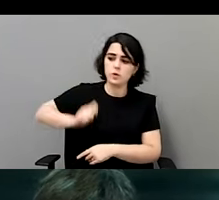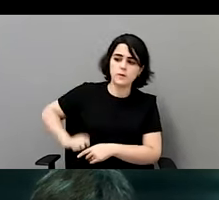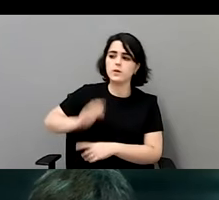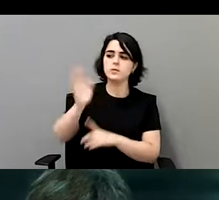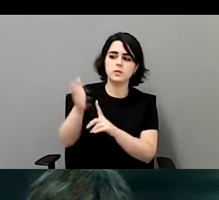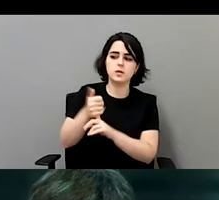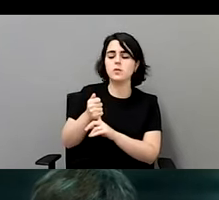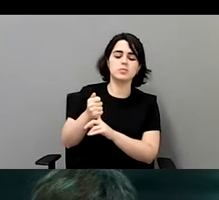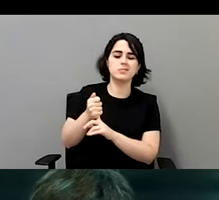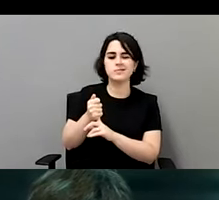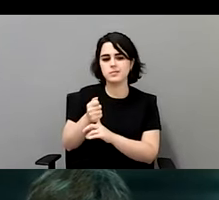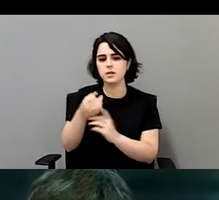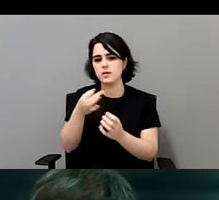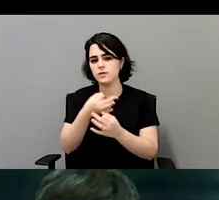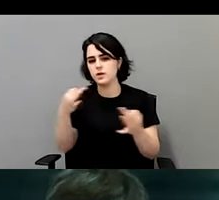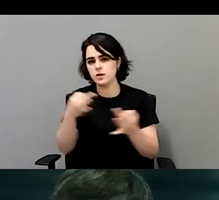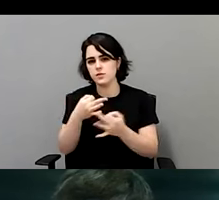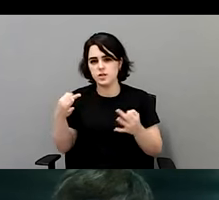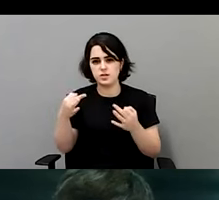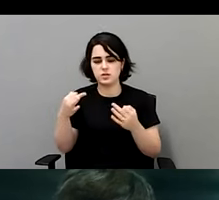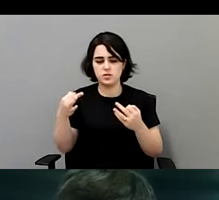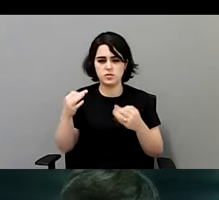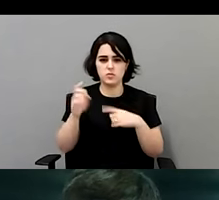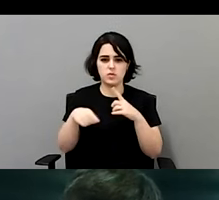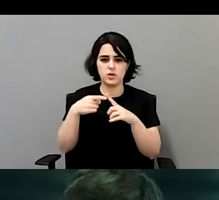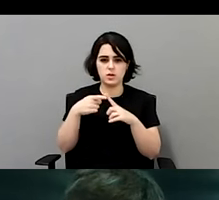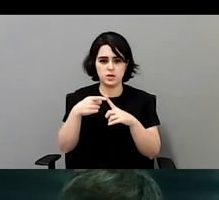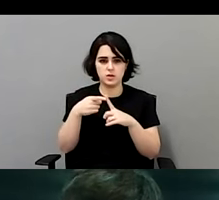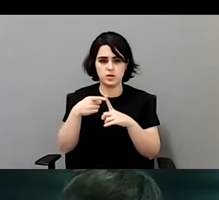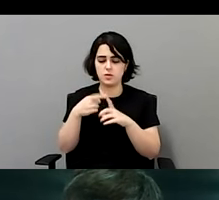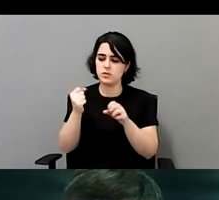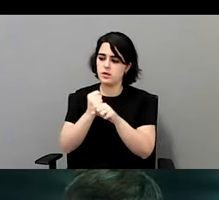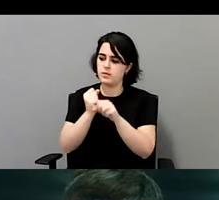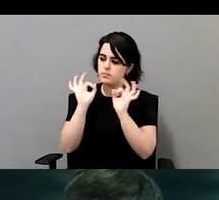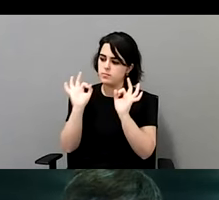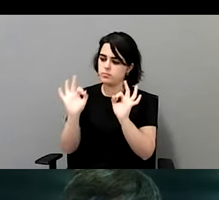profesionales adecuados y idóneos para este tipo de trabajo.